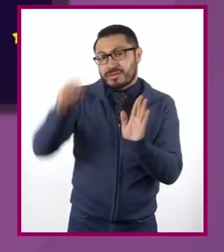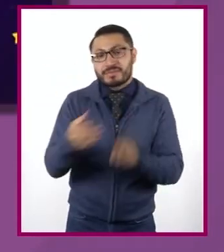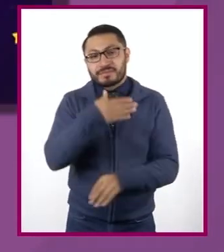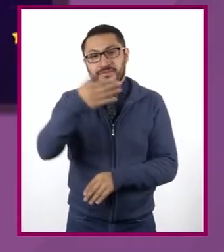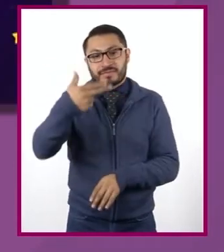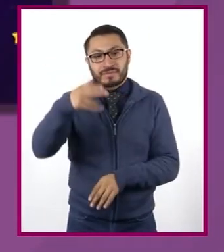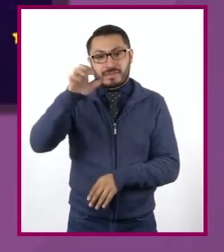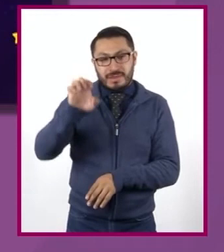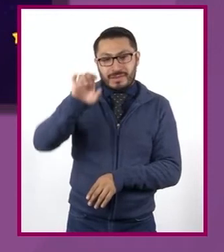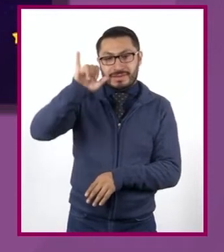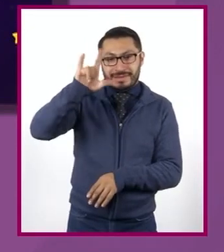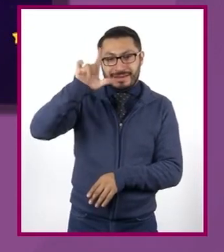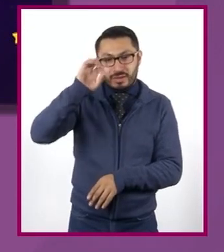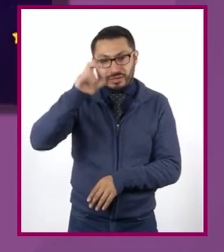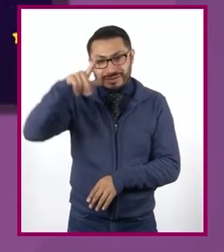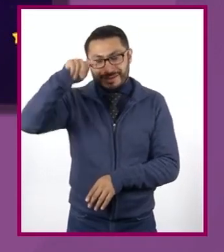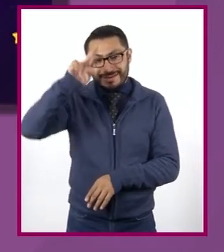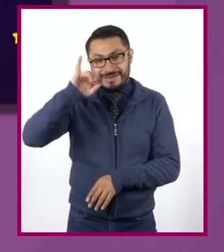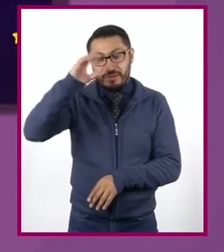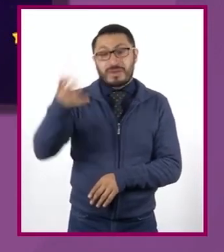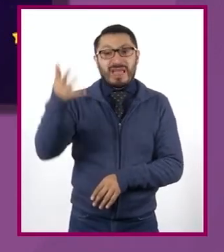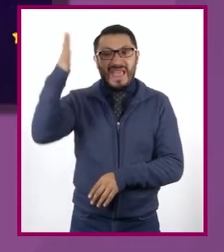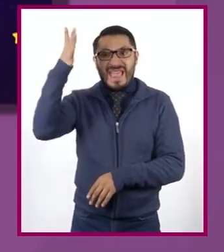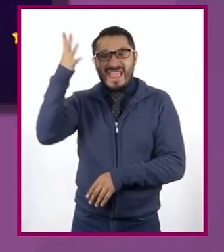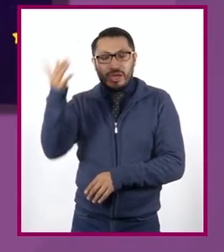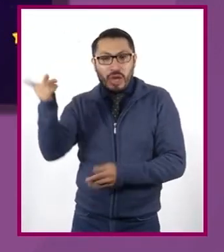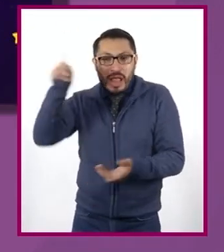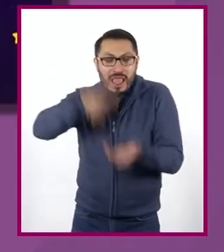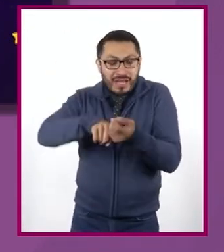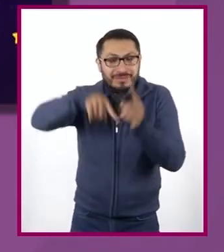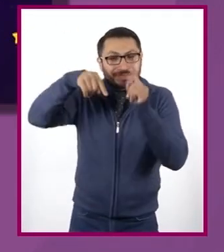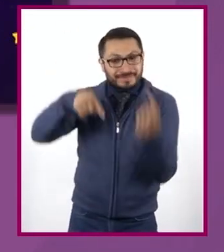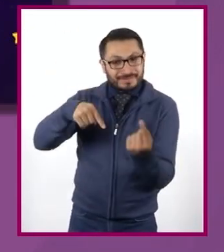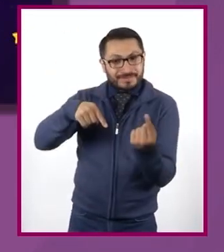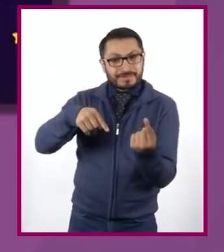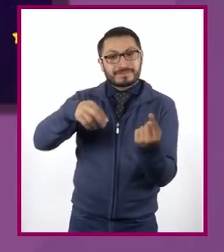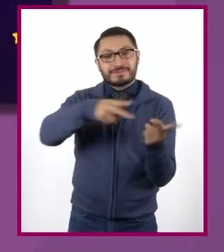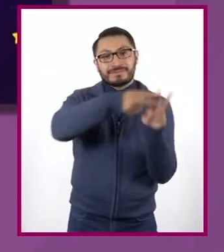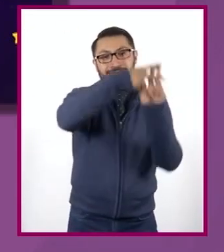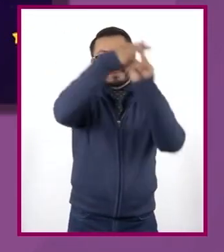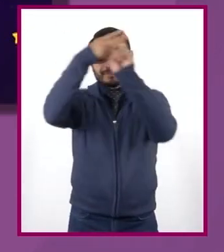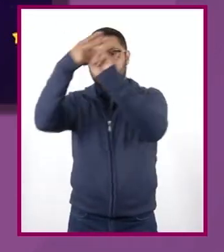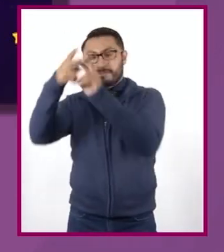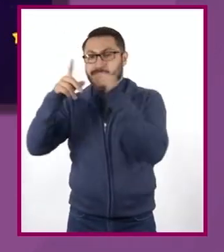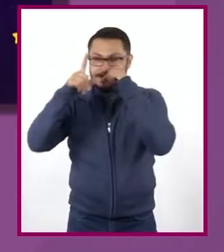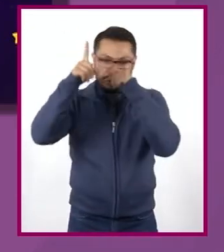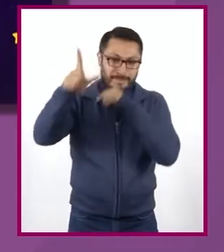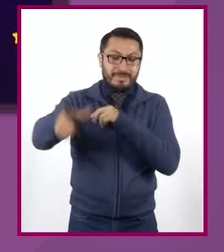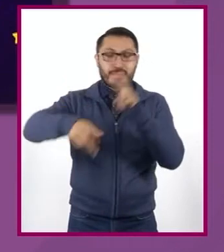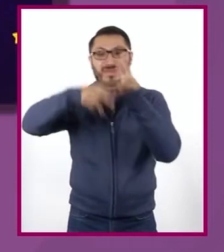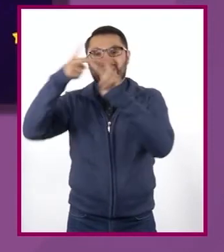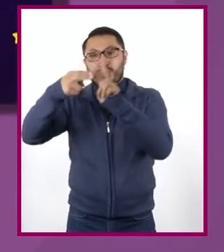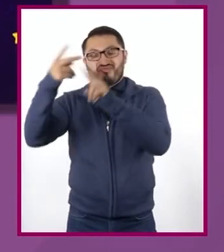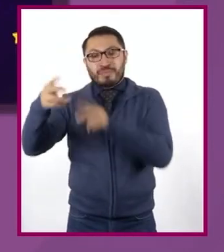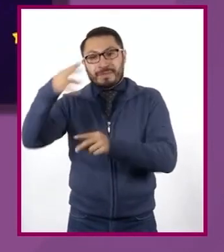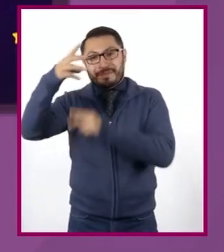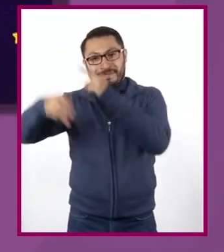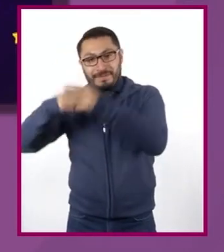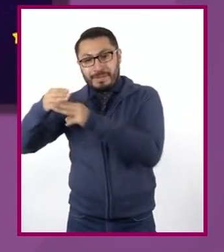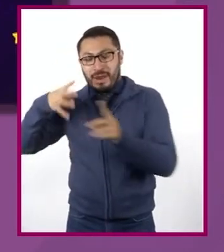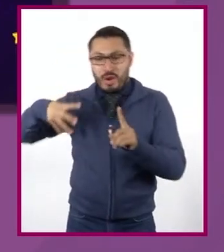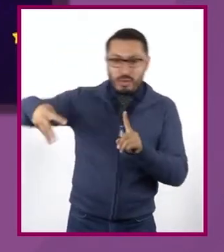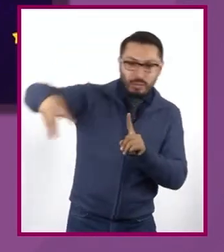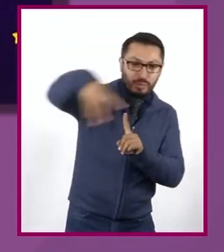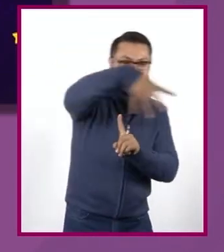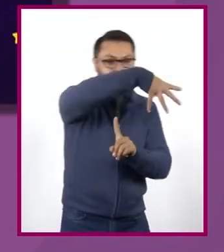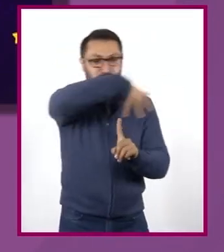que sitúa al Sol fijo en el centro y a los astros, incluyendo la Tierra, girando a su